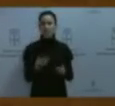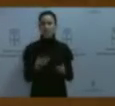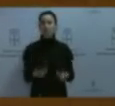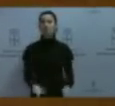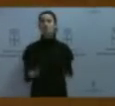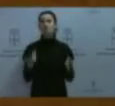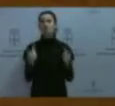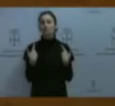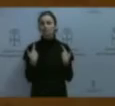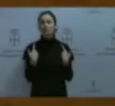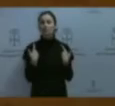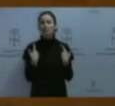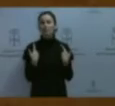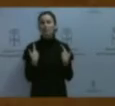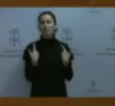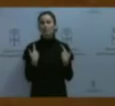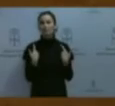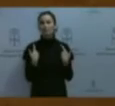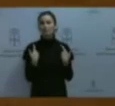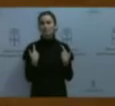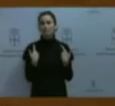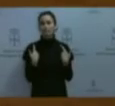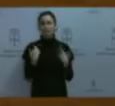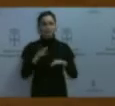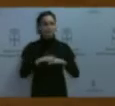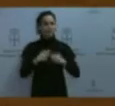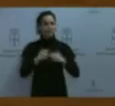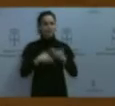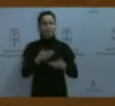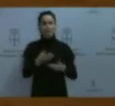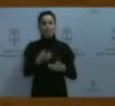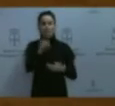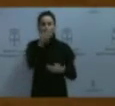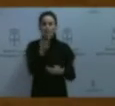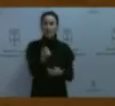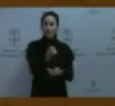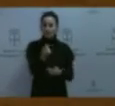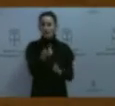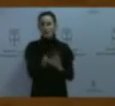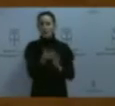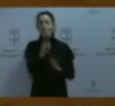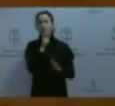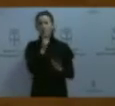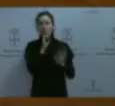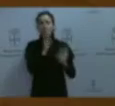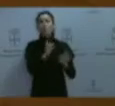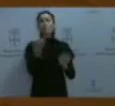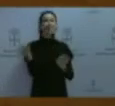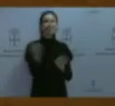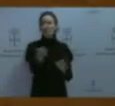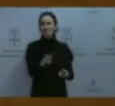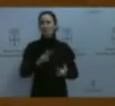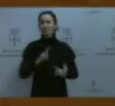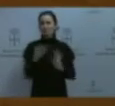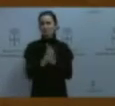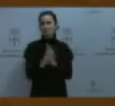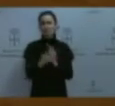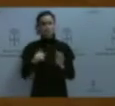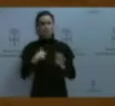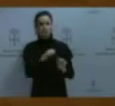responsables de los resultados funcionales y económicos de los servicios. Voy a respondérmela yo,